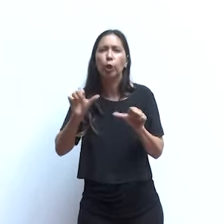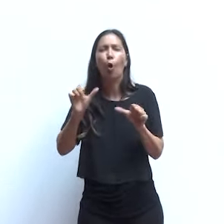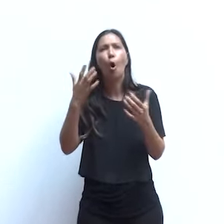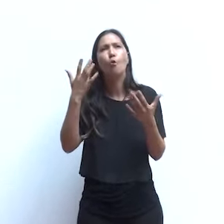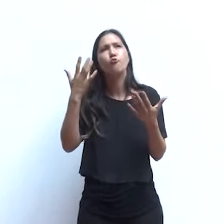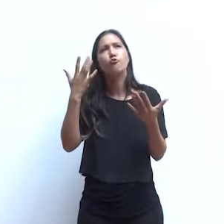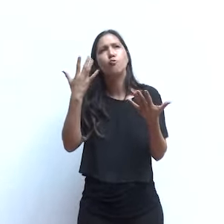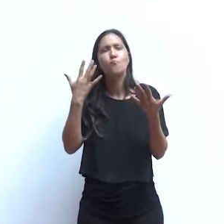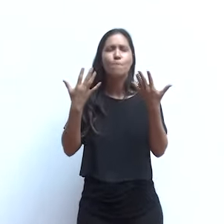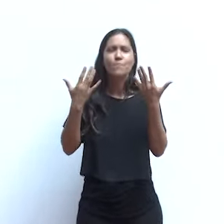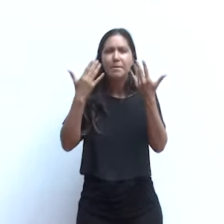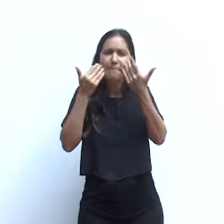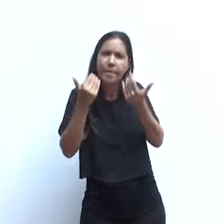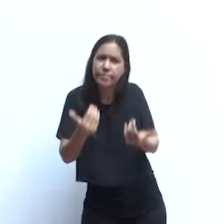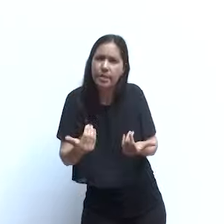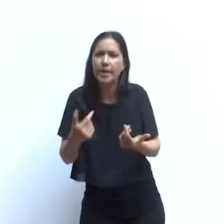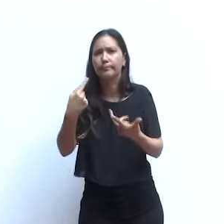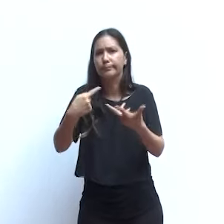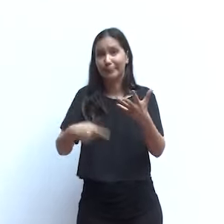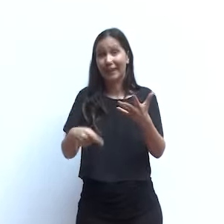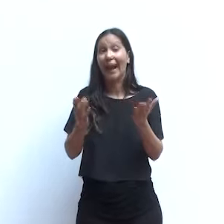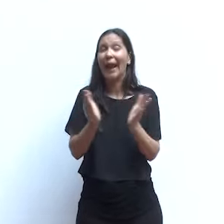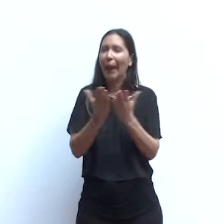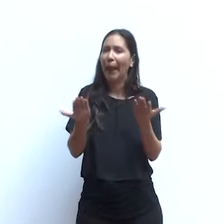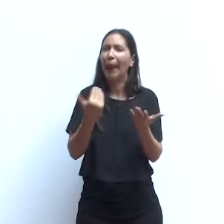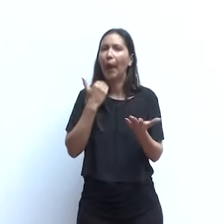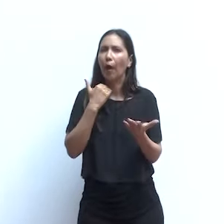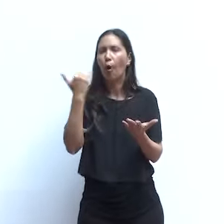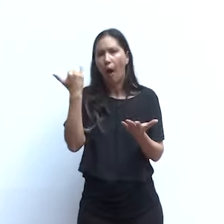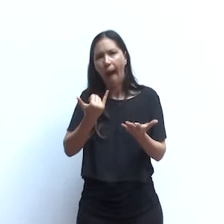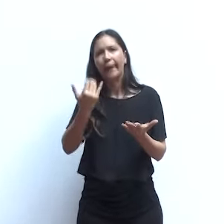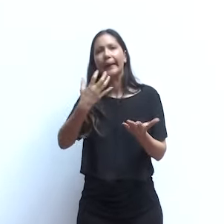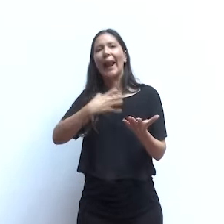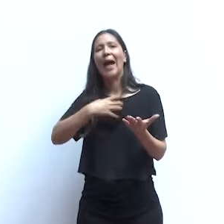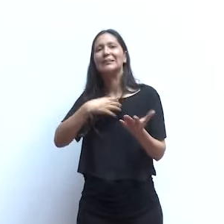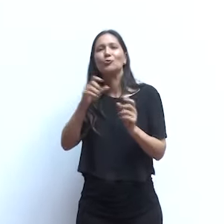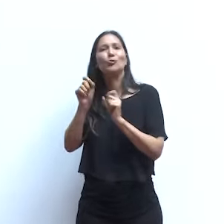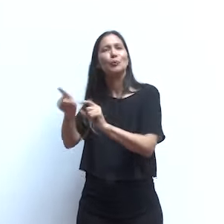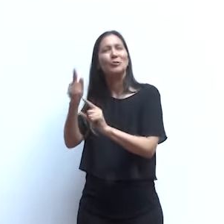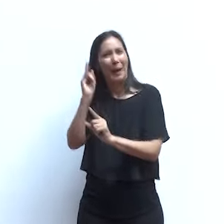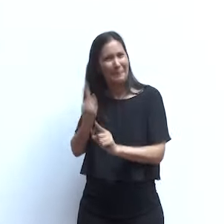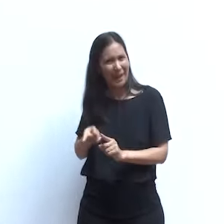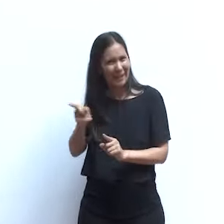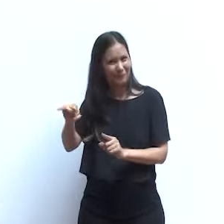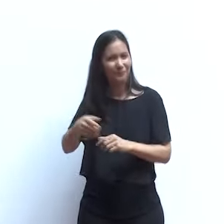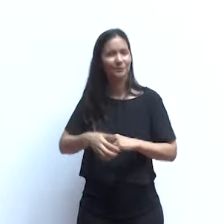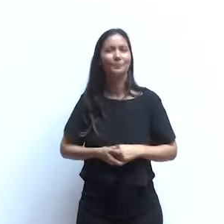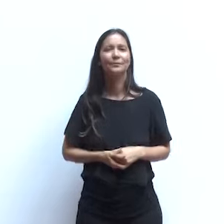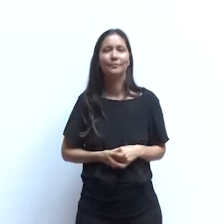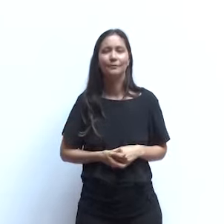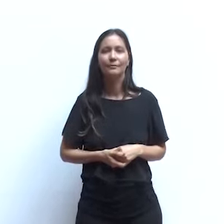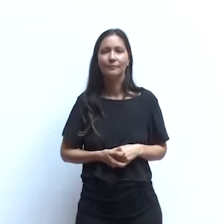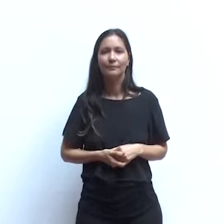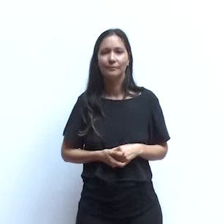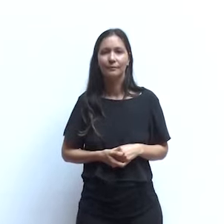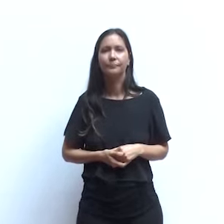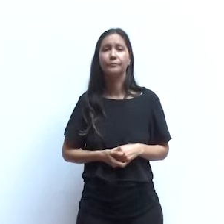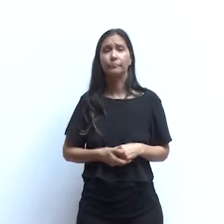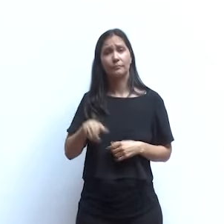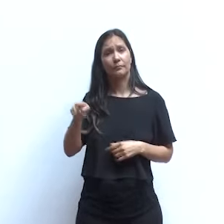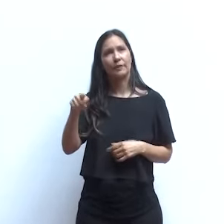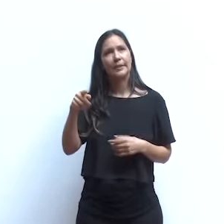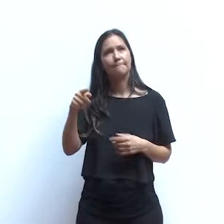eso Me parece que que que detrás de este libro también están las clases eh Es decir hay que nombrar a las clases eh están